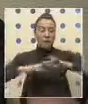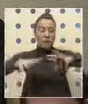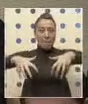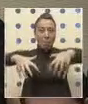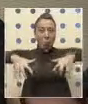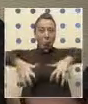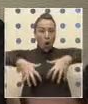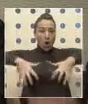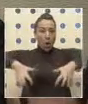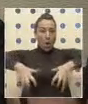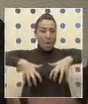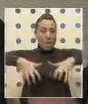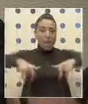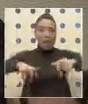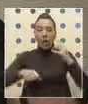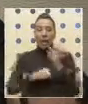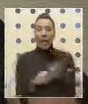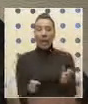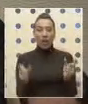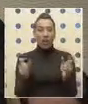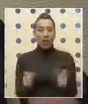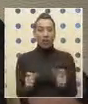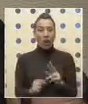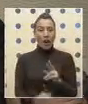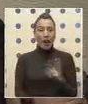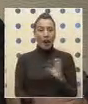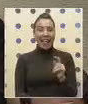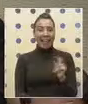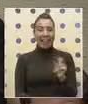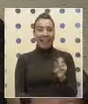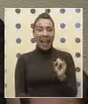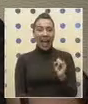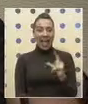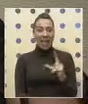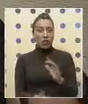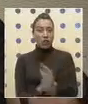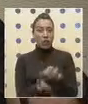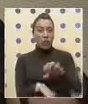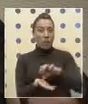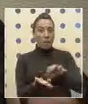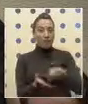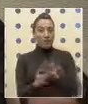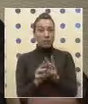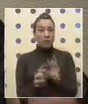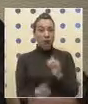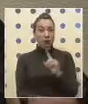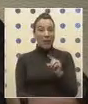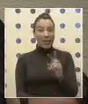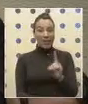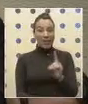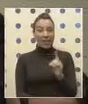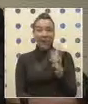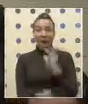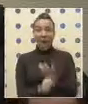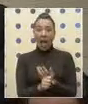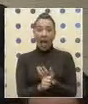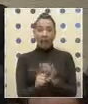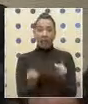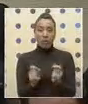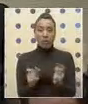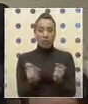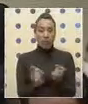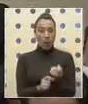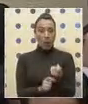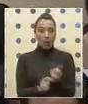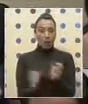monopólica de quienes hoy día tienen el control del retail. Todos los países de la OECD poseen mecanismos de control de